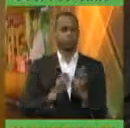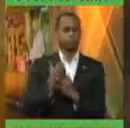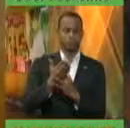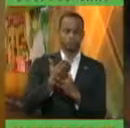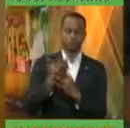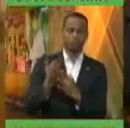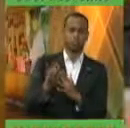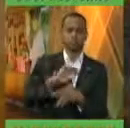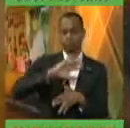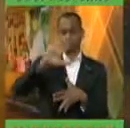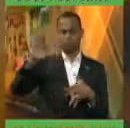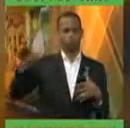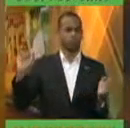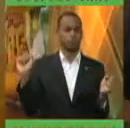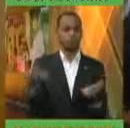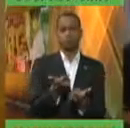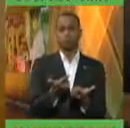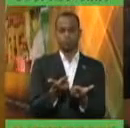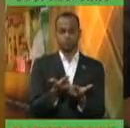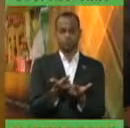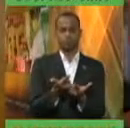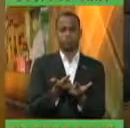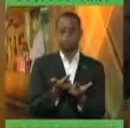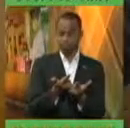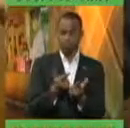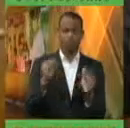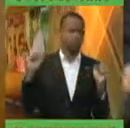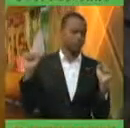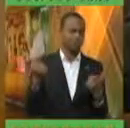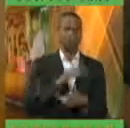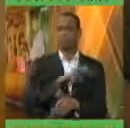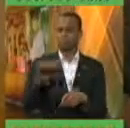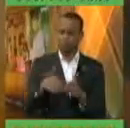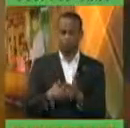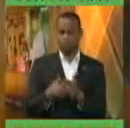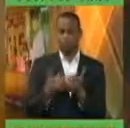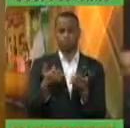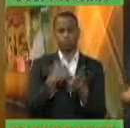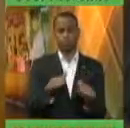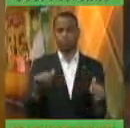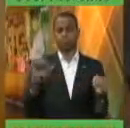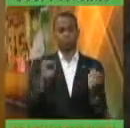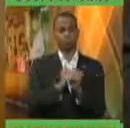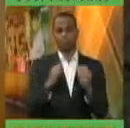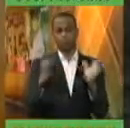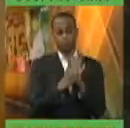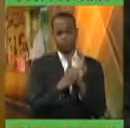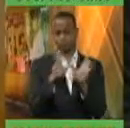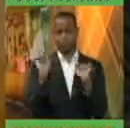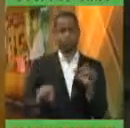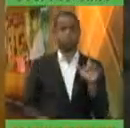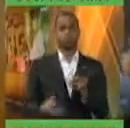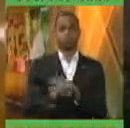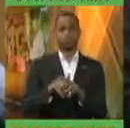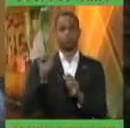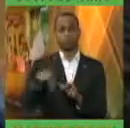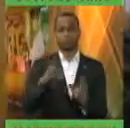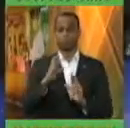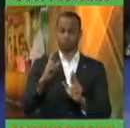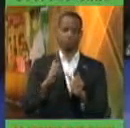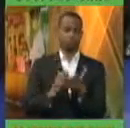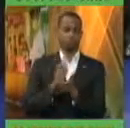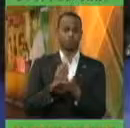y hablamos de todos nosotros que vamos a hacer todos y todas discapacitados en algún momento y alguna vez que respeta a los